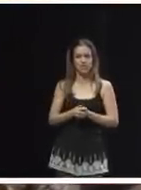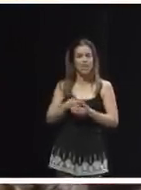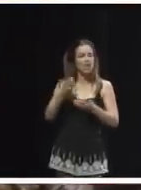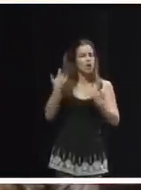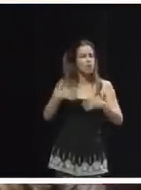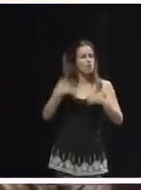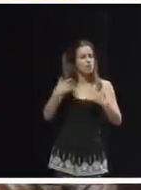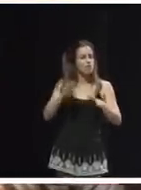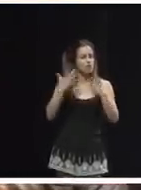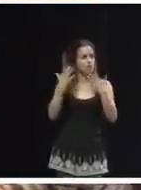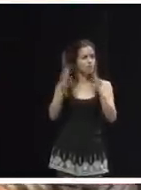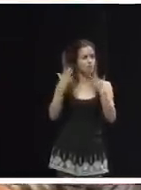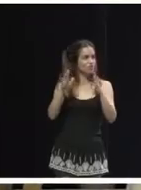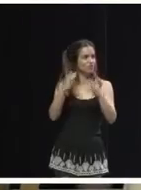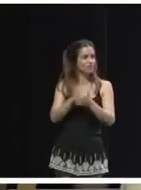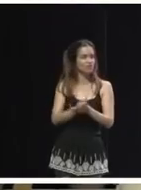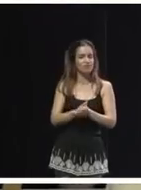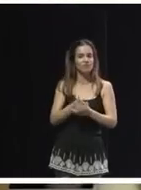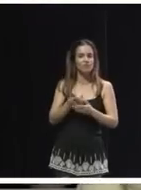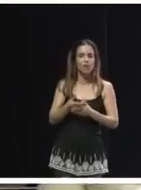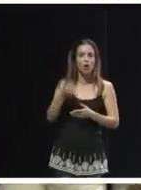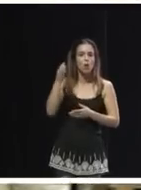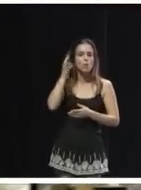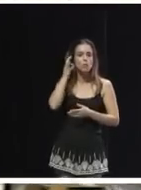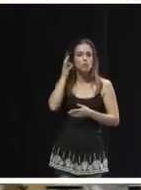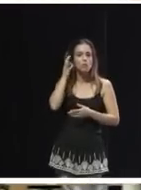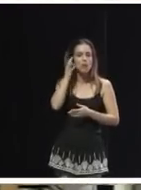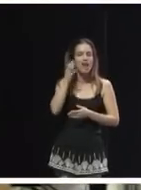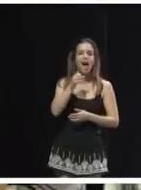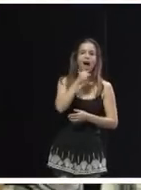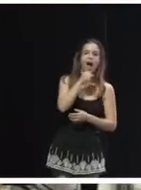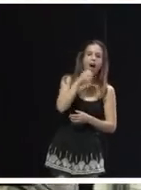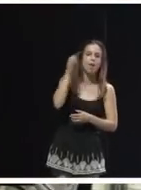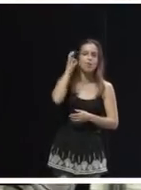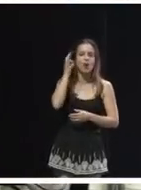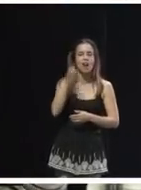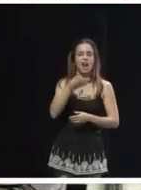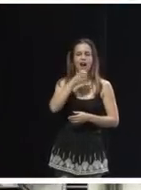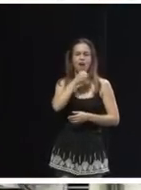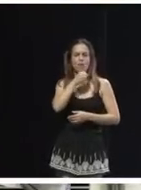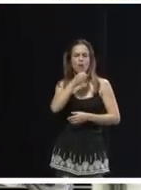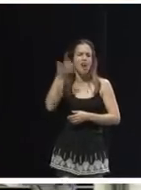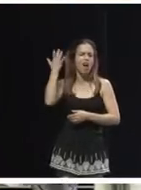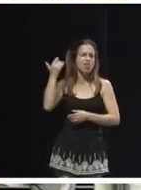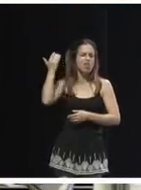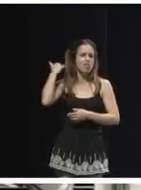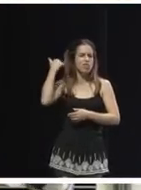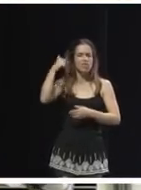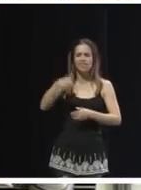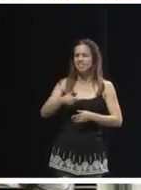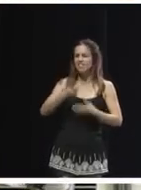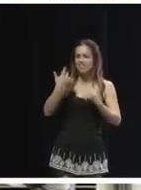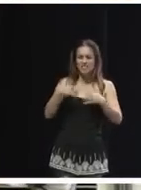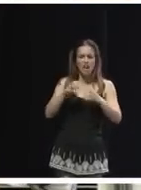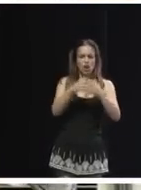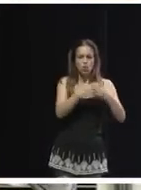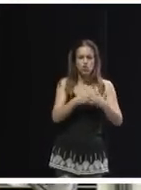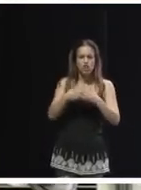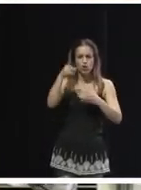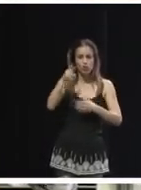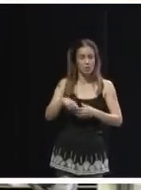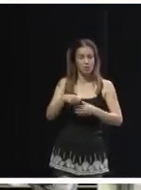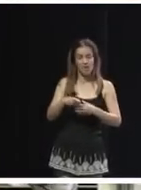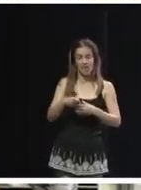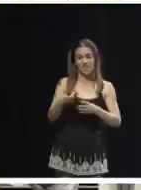Tantas mujeres, tantas abuelas, tantas bisabuelas, tantas tatarabuelas, tantas que también lucharon y no vieron los